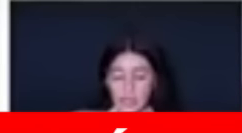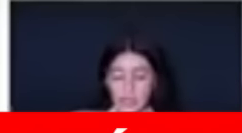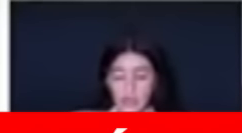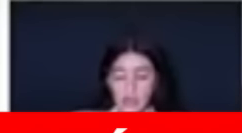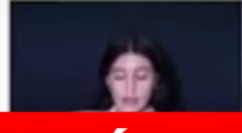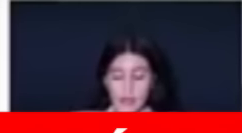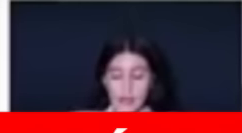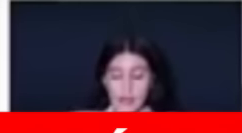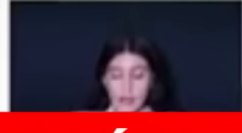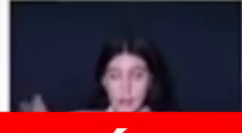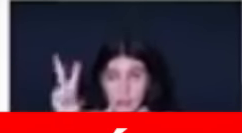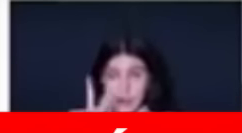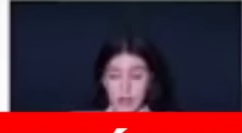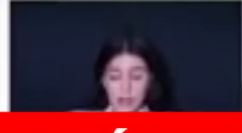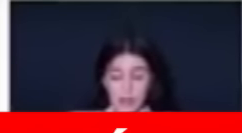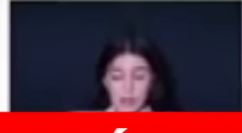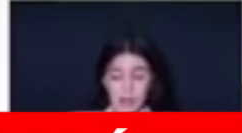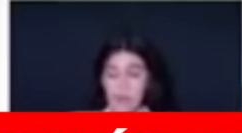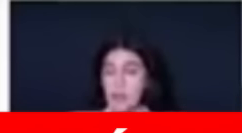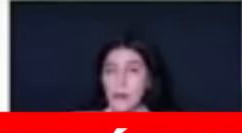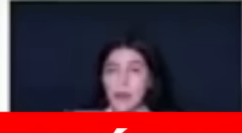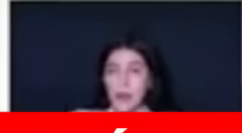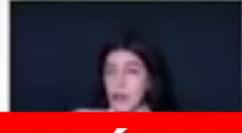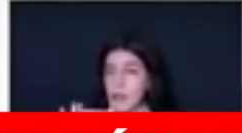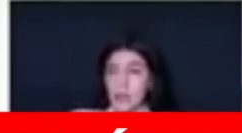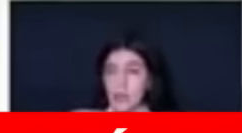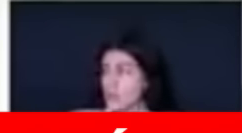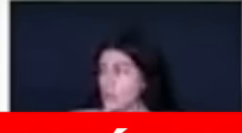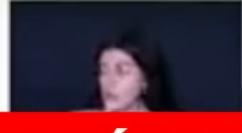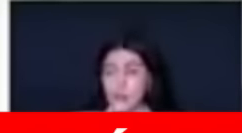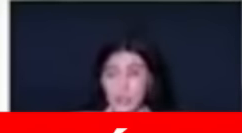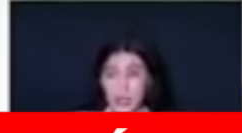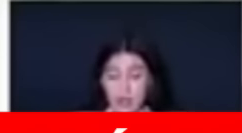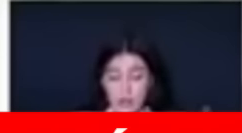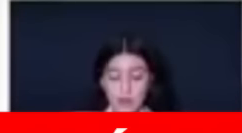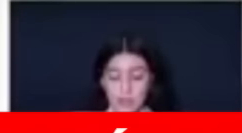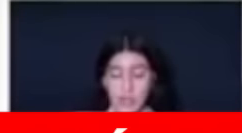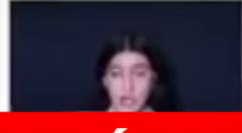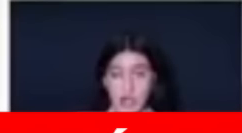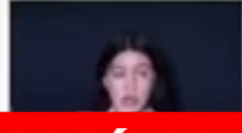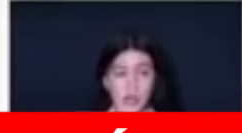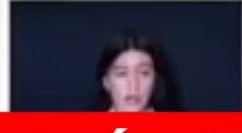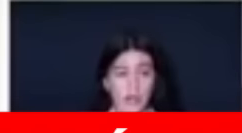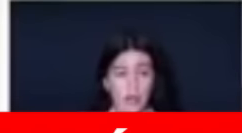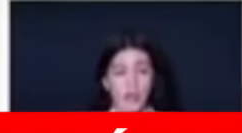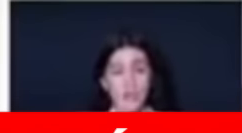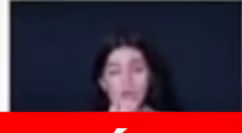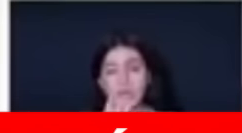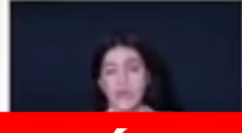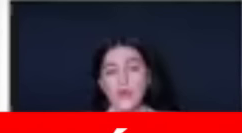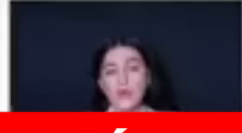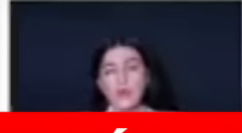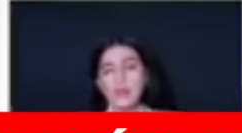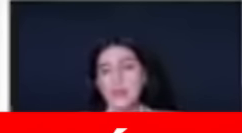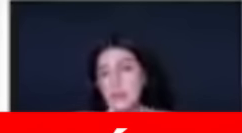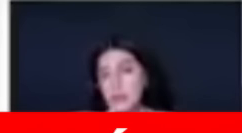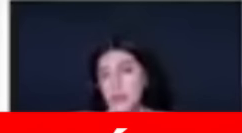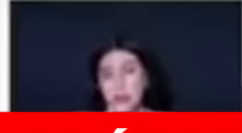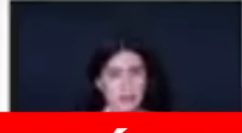púlpito con valentía. Perseguirán a los empresarios que generen riqueza sin pedir